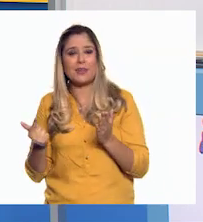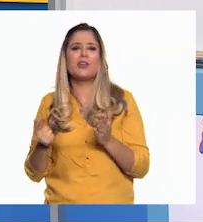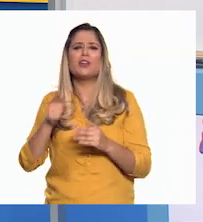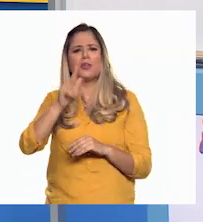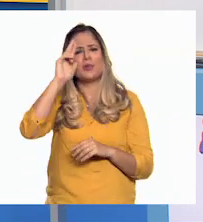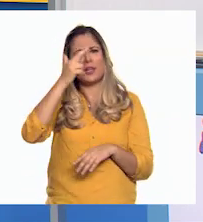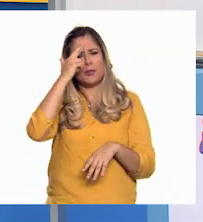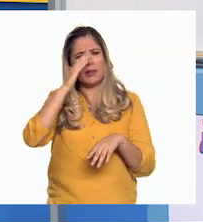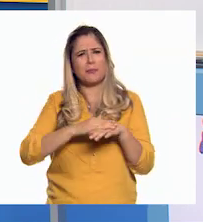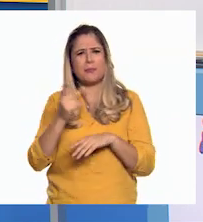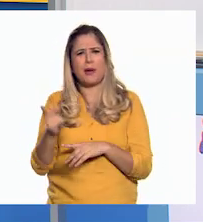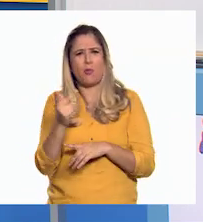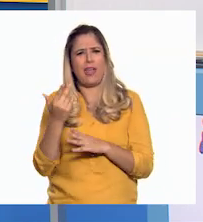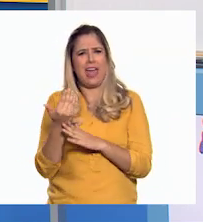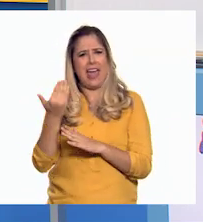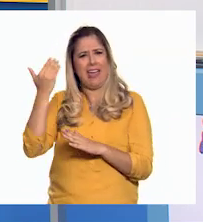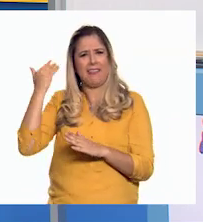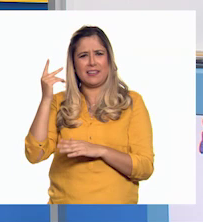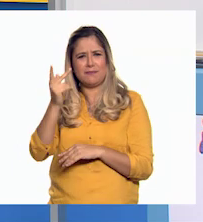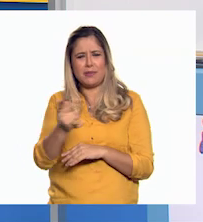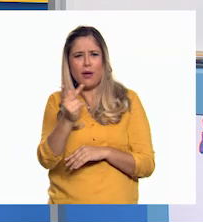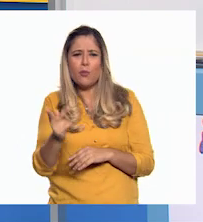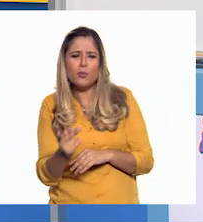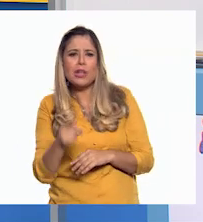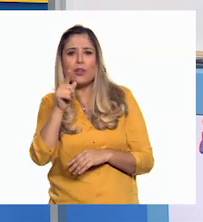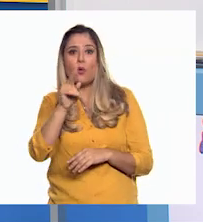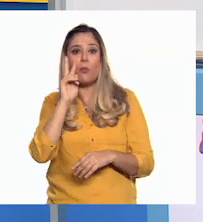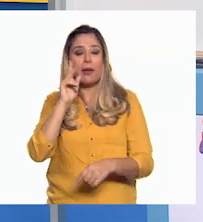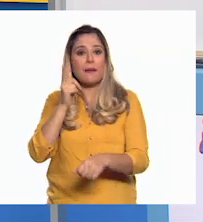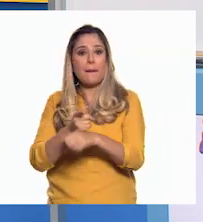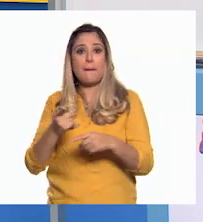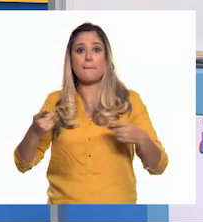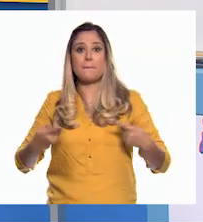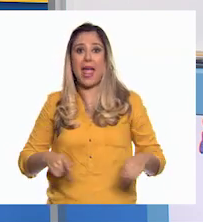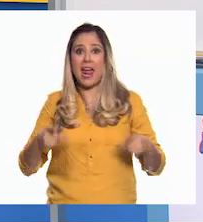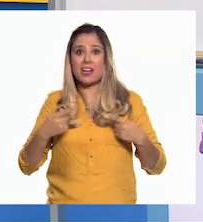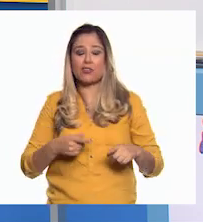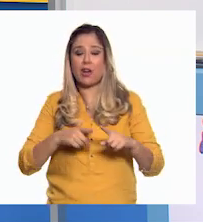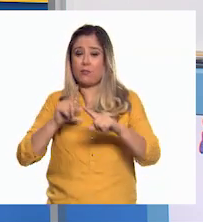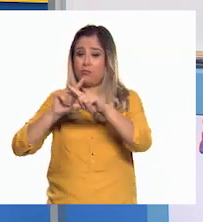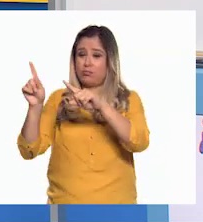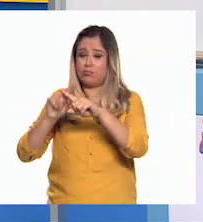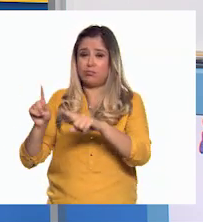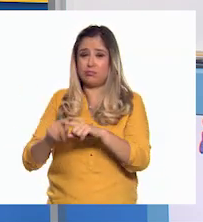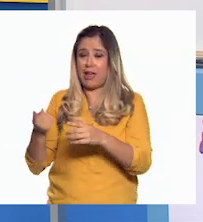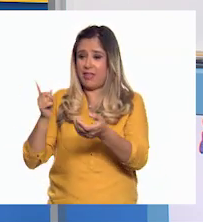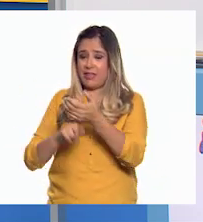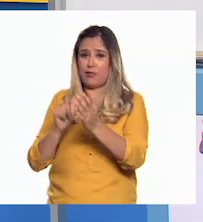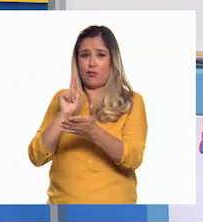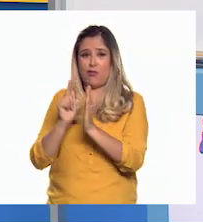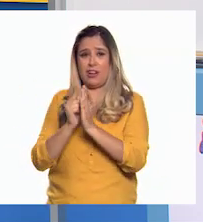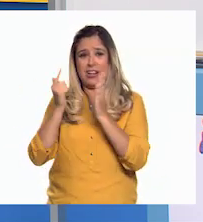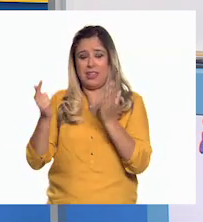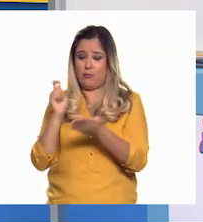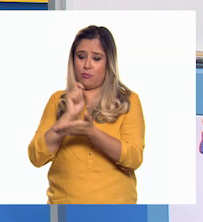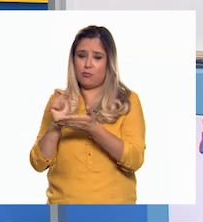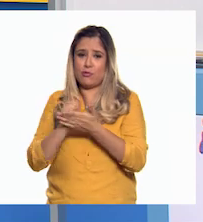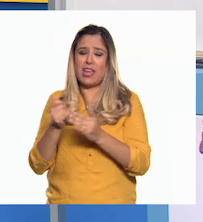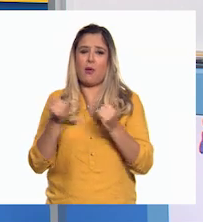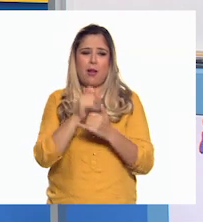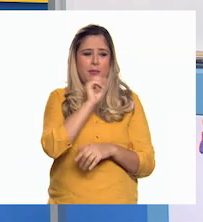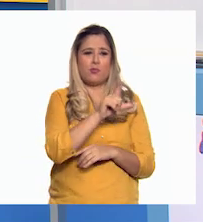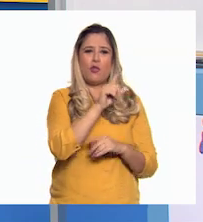preguntas que vimos al principio, se habrán dado cuenta de que sus personajes, al menos en esta obra y en la de